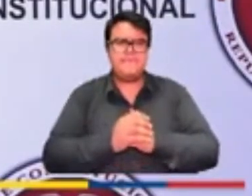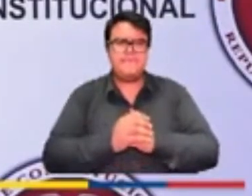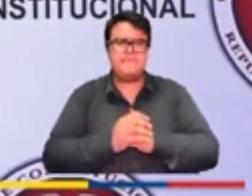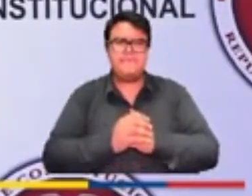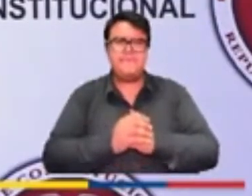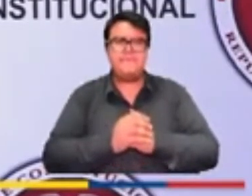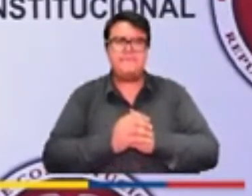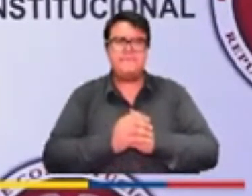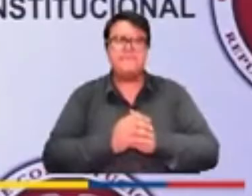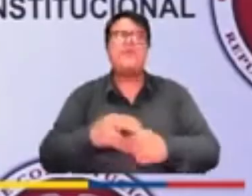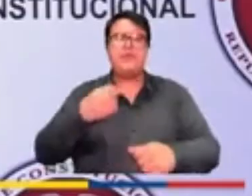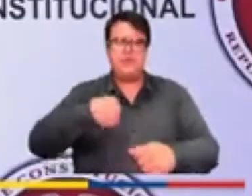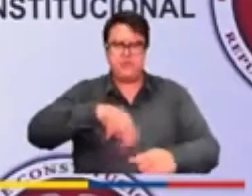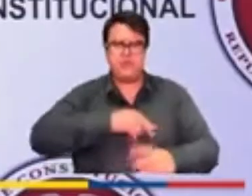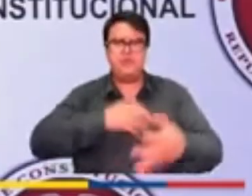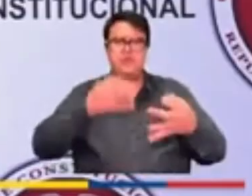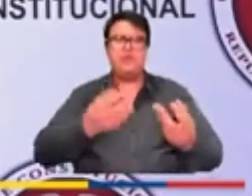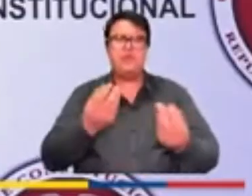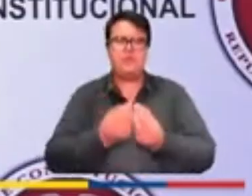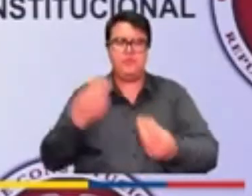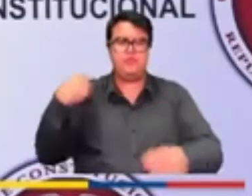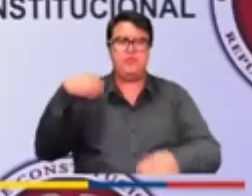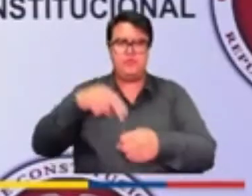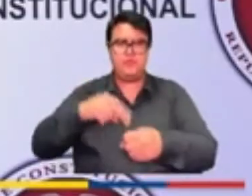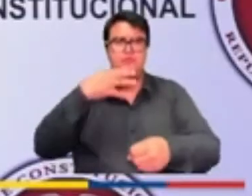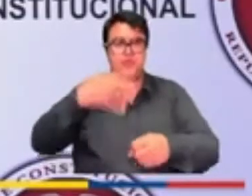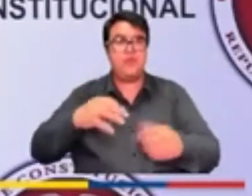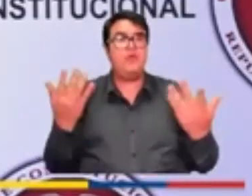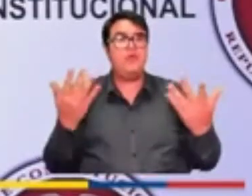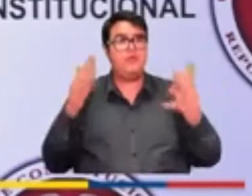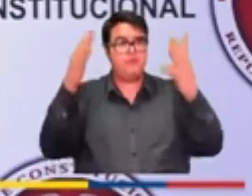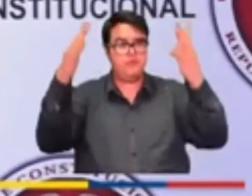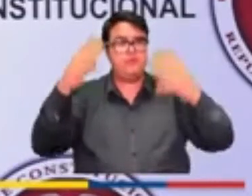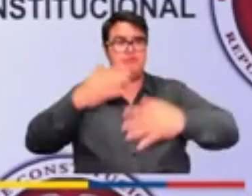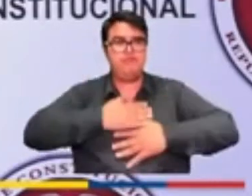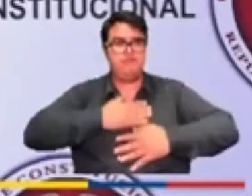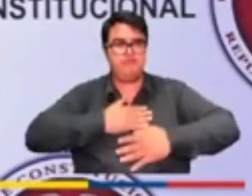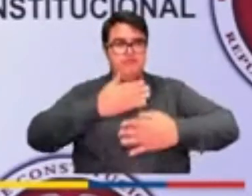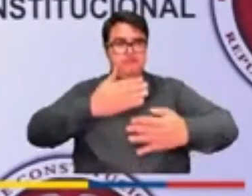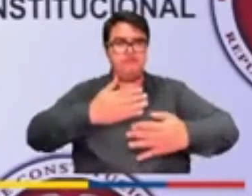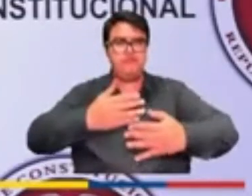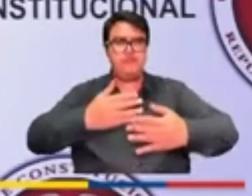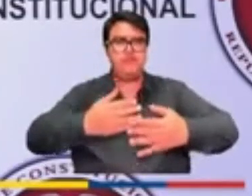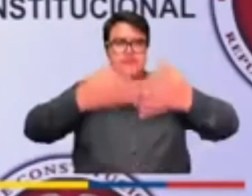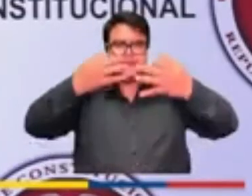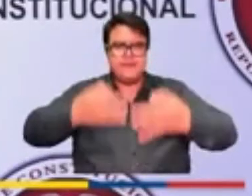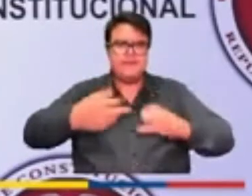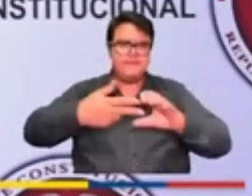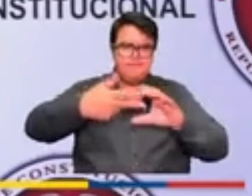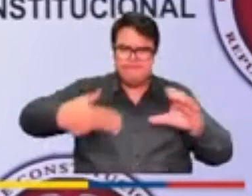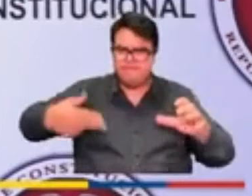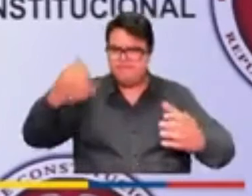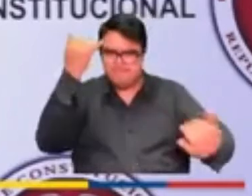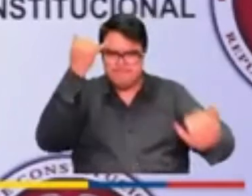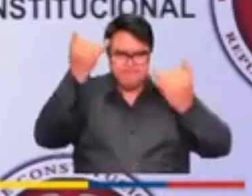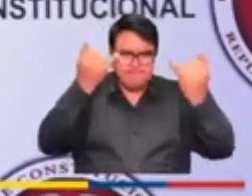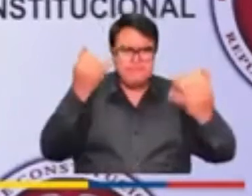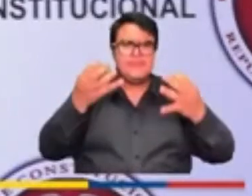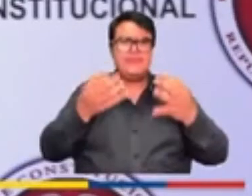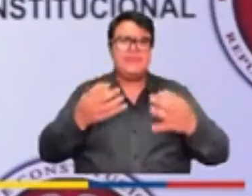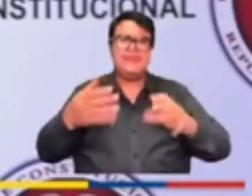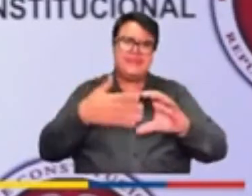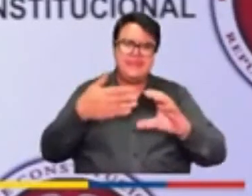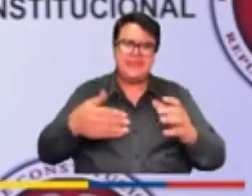nosotros como pueblos indígenas celebramos la iniciativa de buscar herramientas para superar las